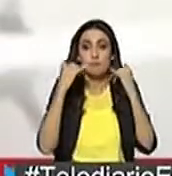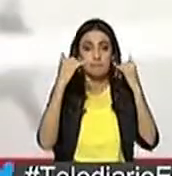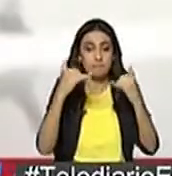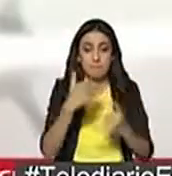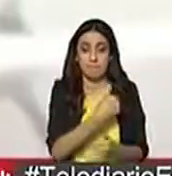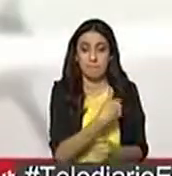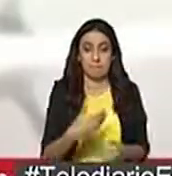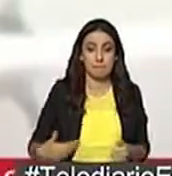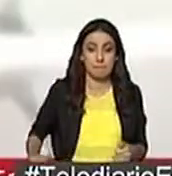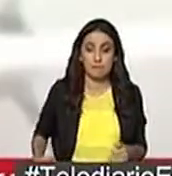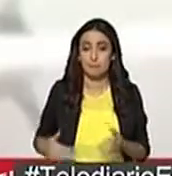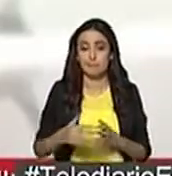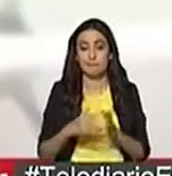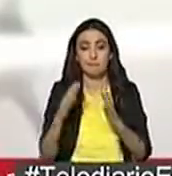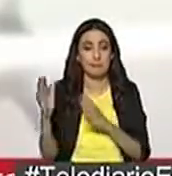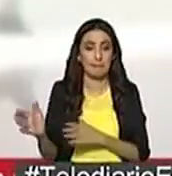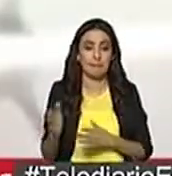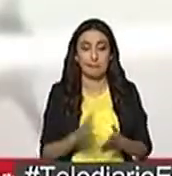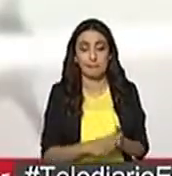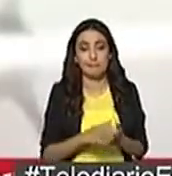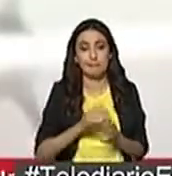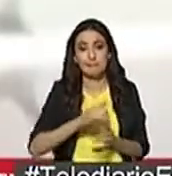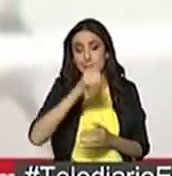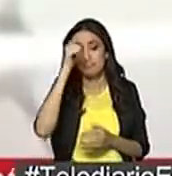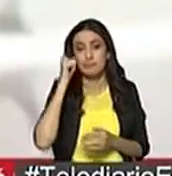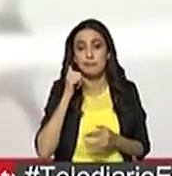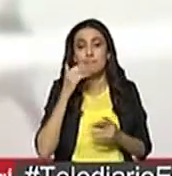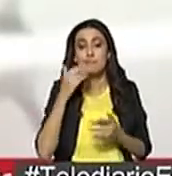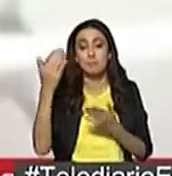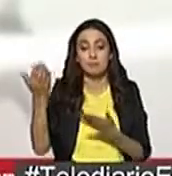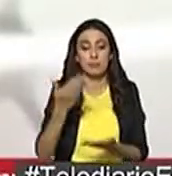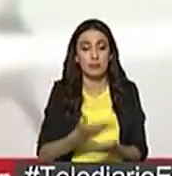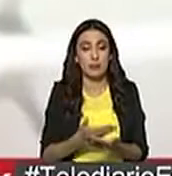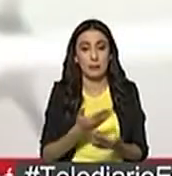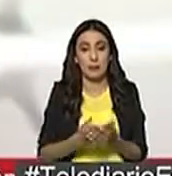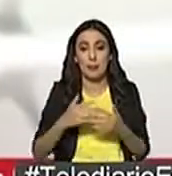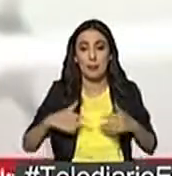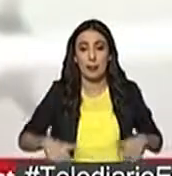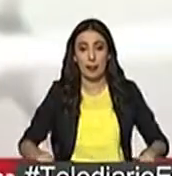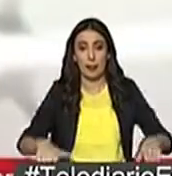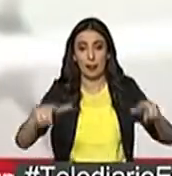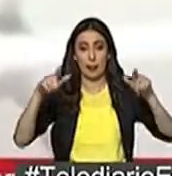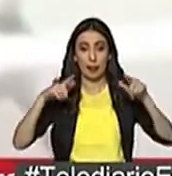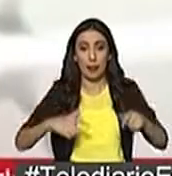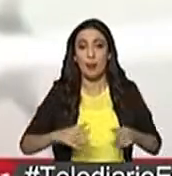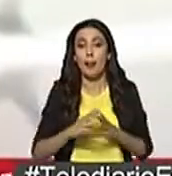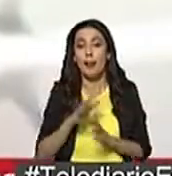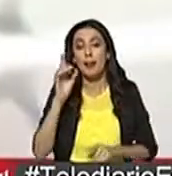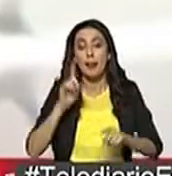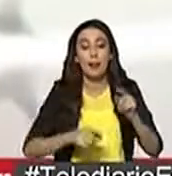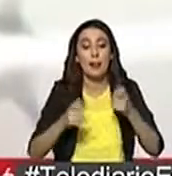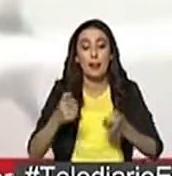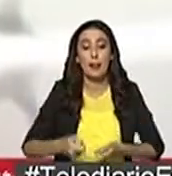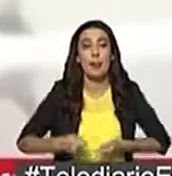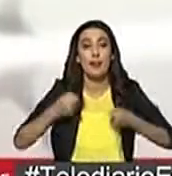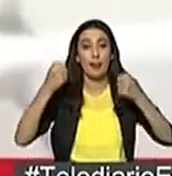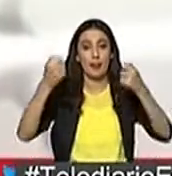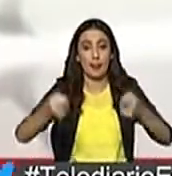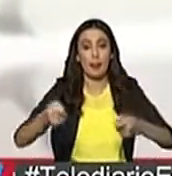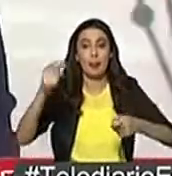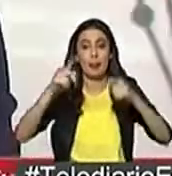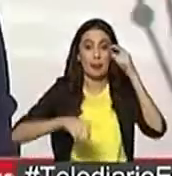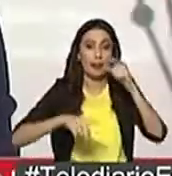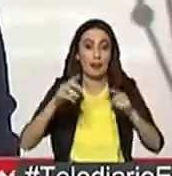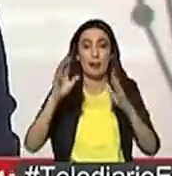de la República ha anunciado el día de ayer el envío de este nuevo proyecto, un nuevo proyecto que se enviará en